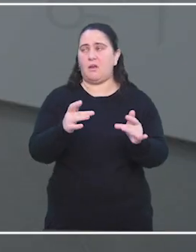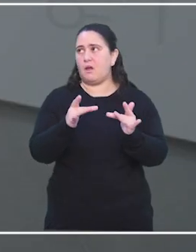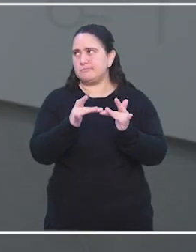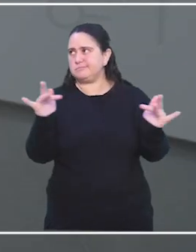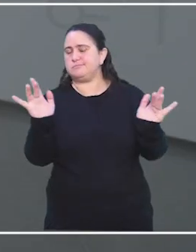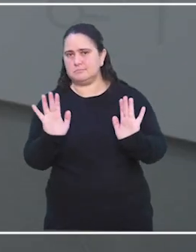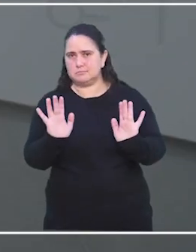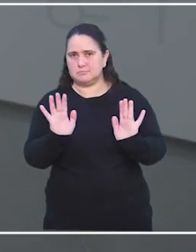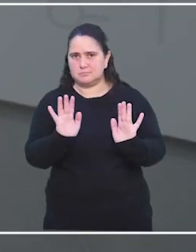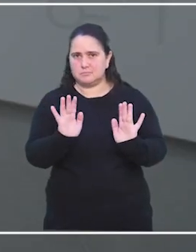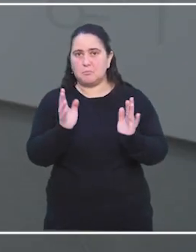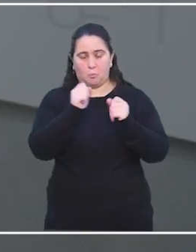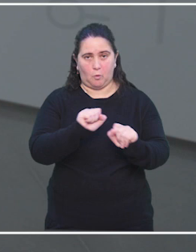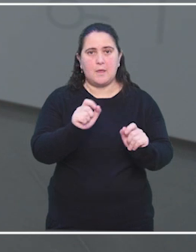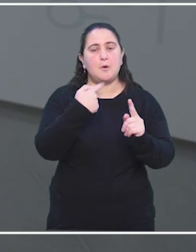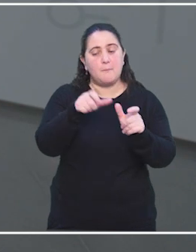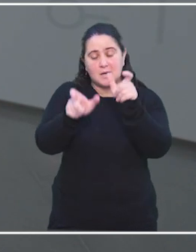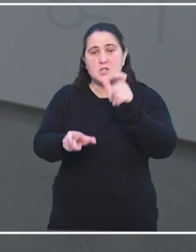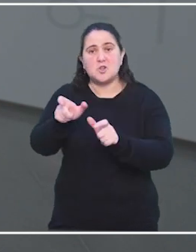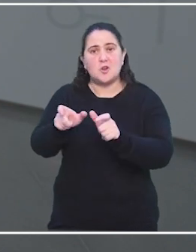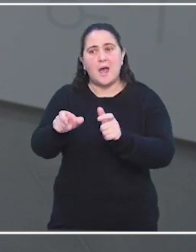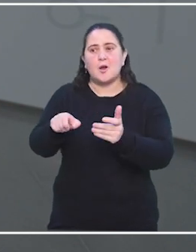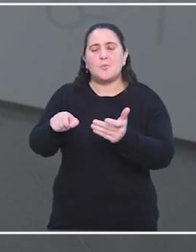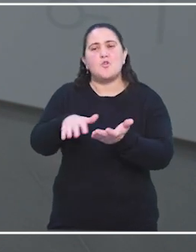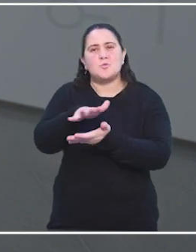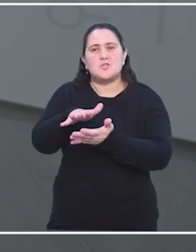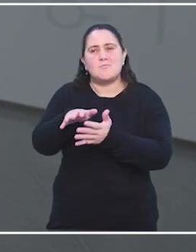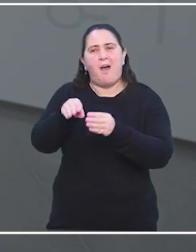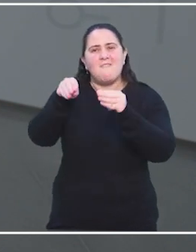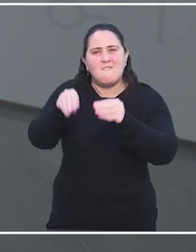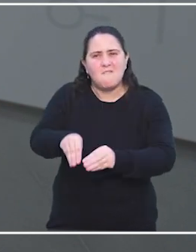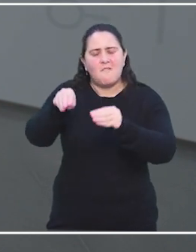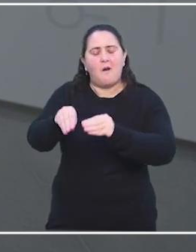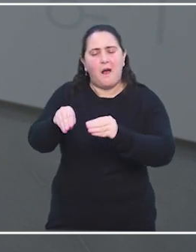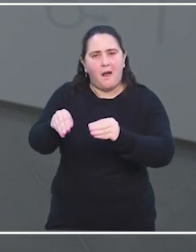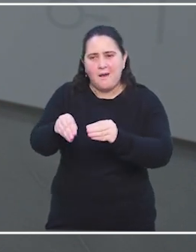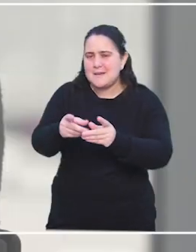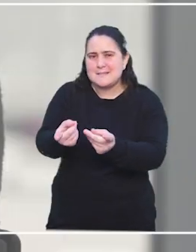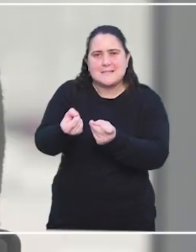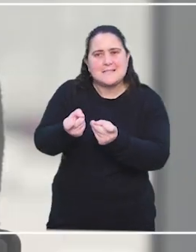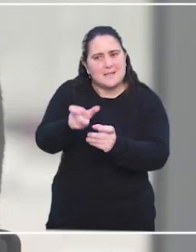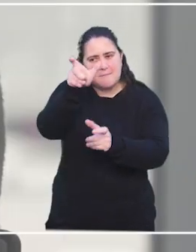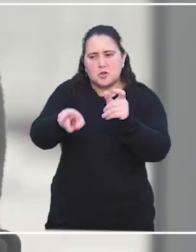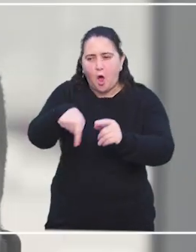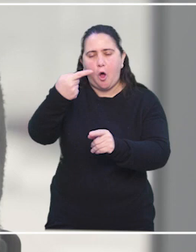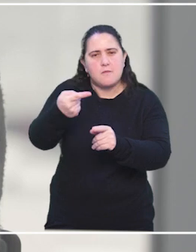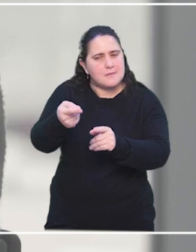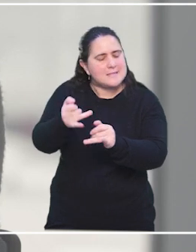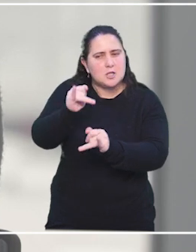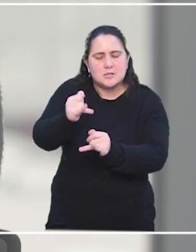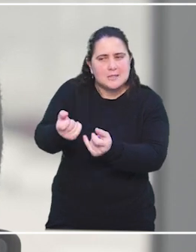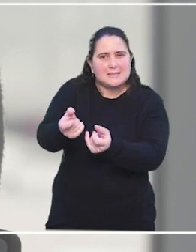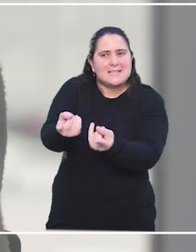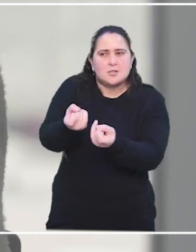desenchufar, ¿no? Pero la gente que está en posiciones más vulnerables, que dependen de otros para que le